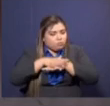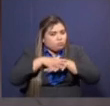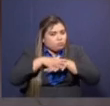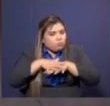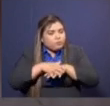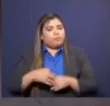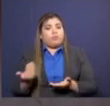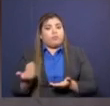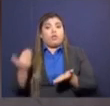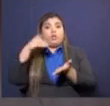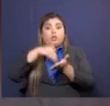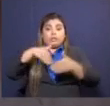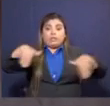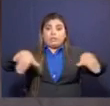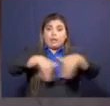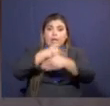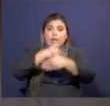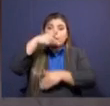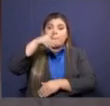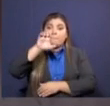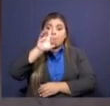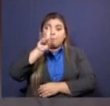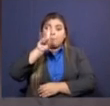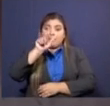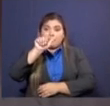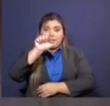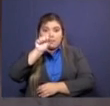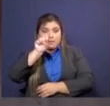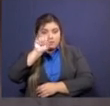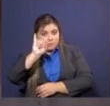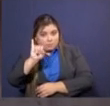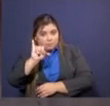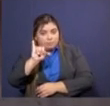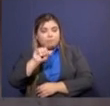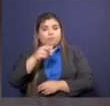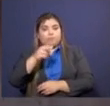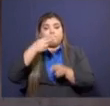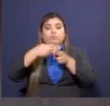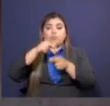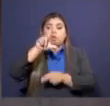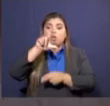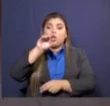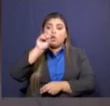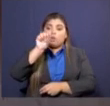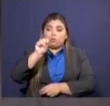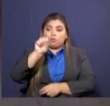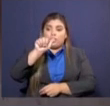rehabilitación de la carretera Pedací-Los Asientos-Caña,